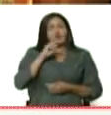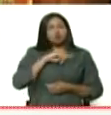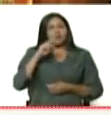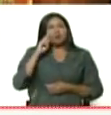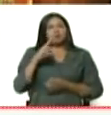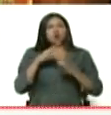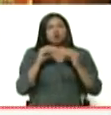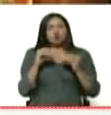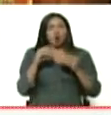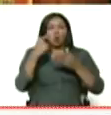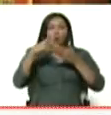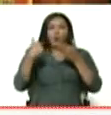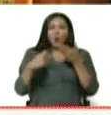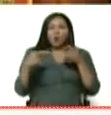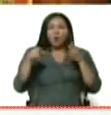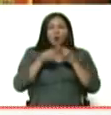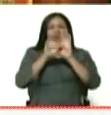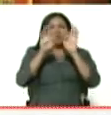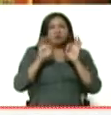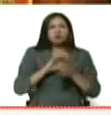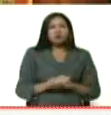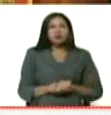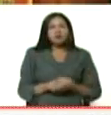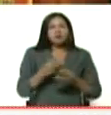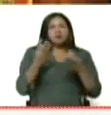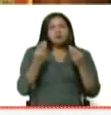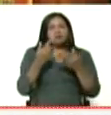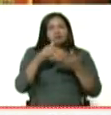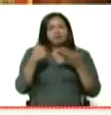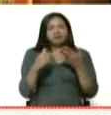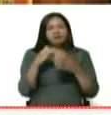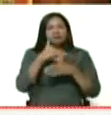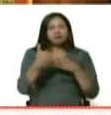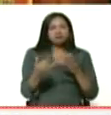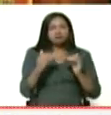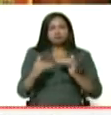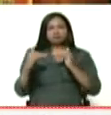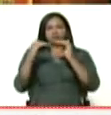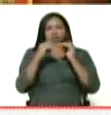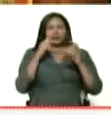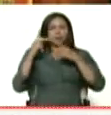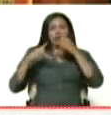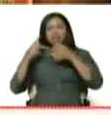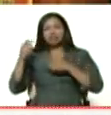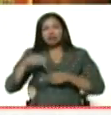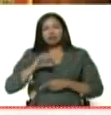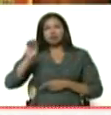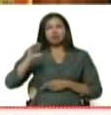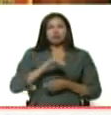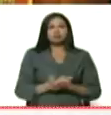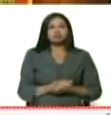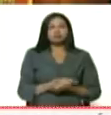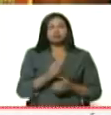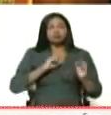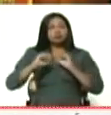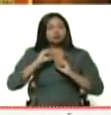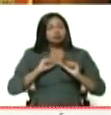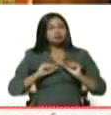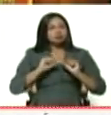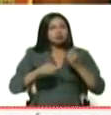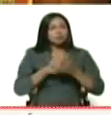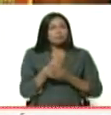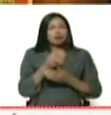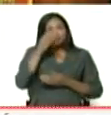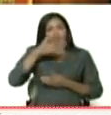plan político. Muchos elementos del plan de la estabilidad política del país, de la movilización permanente del